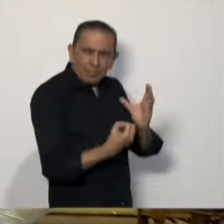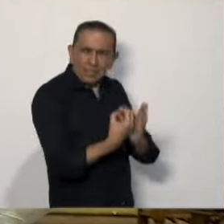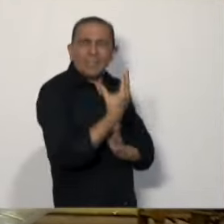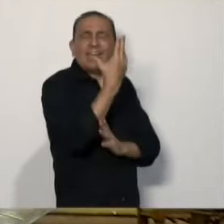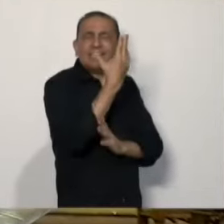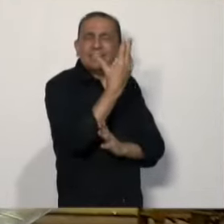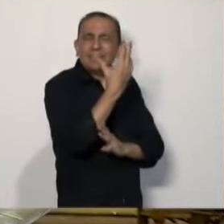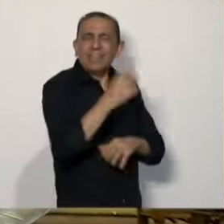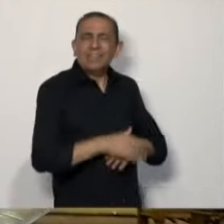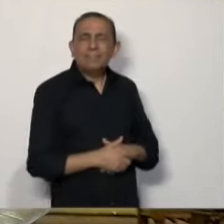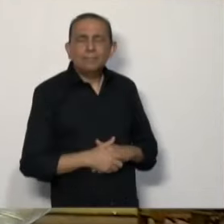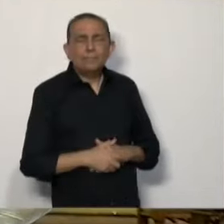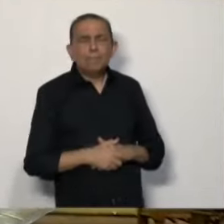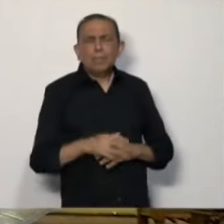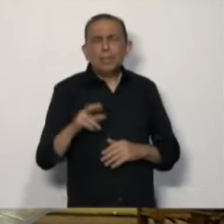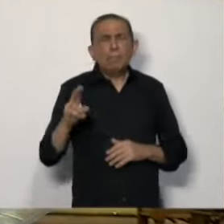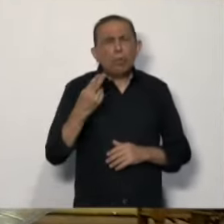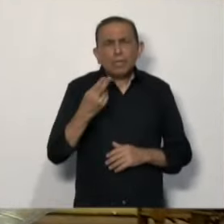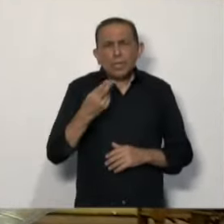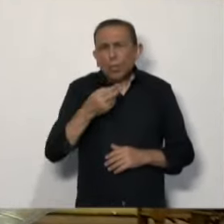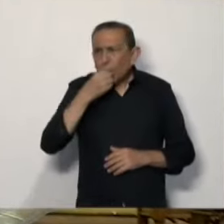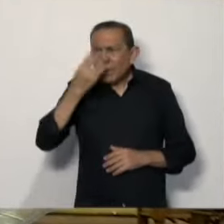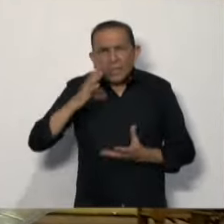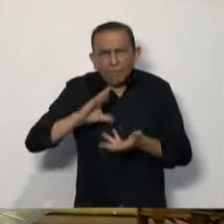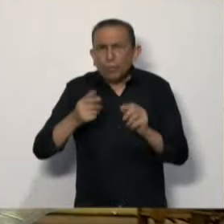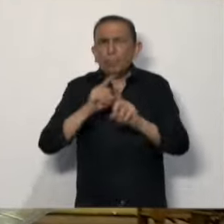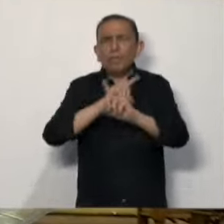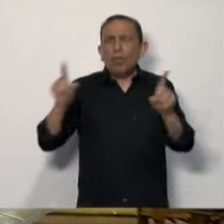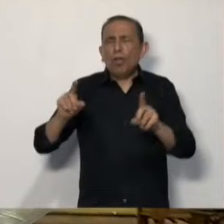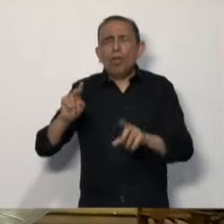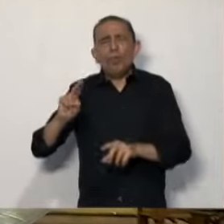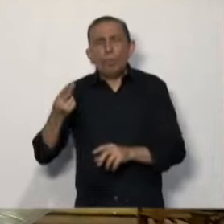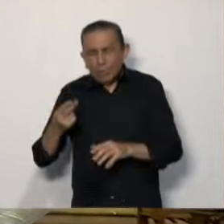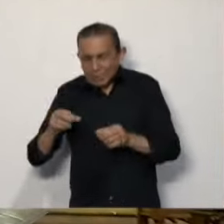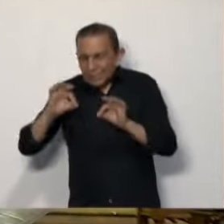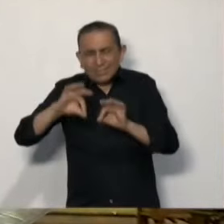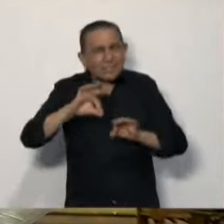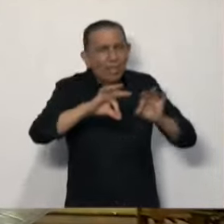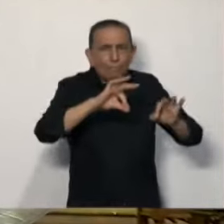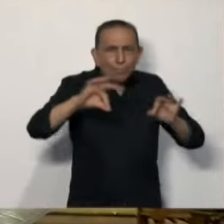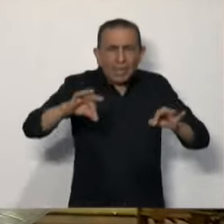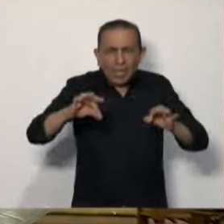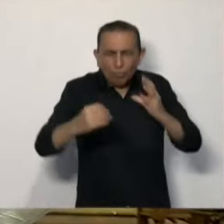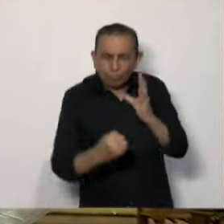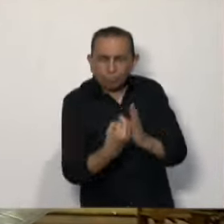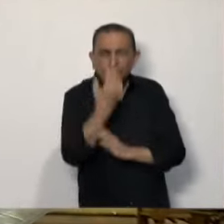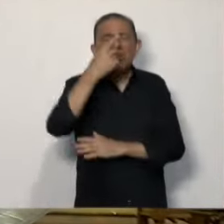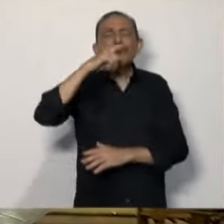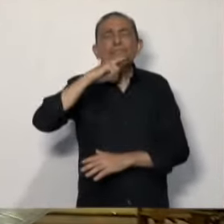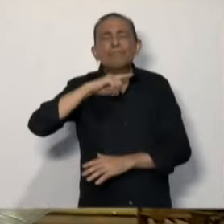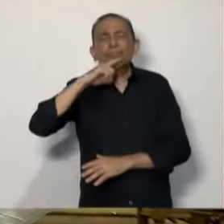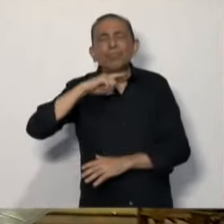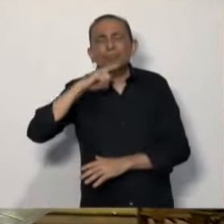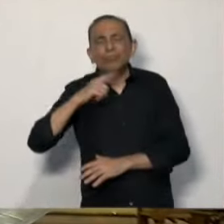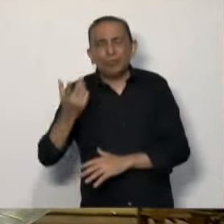es morir de cualquier manera, es morir sembrado, morir para dar fruto, morir para